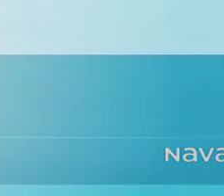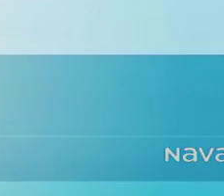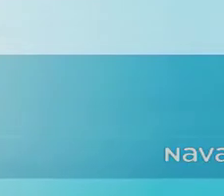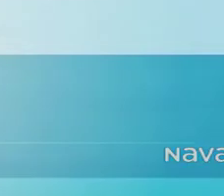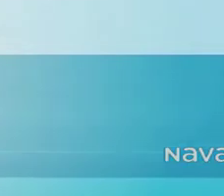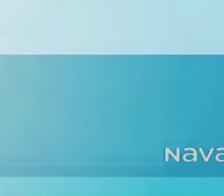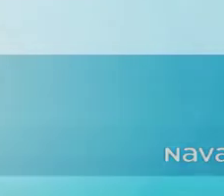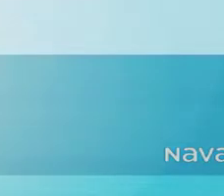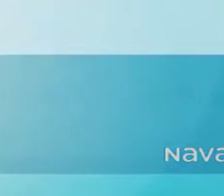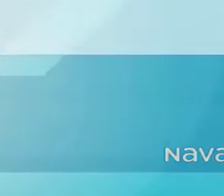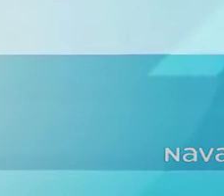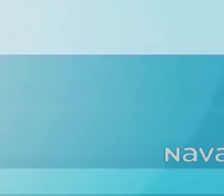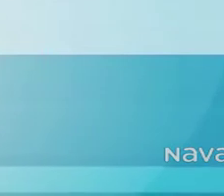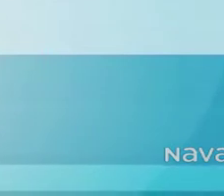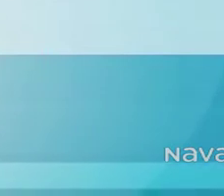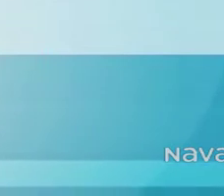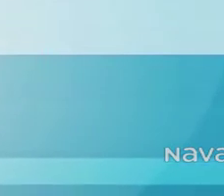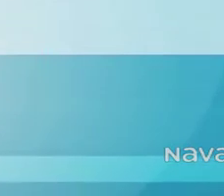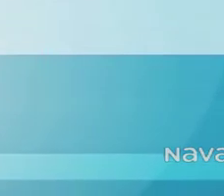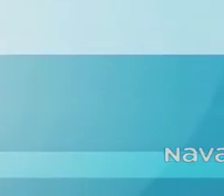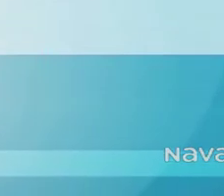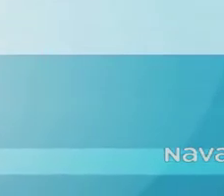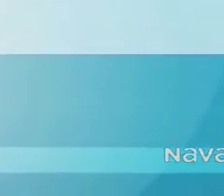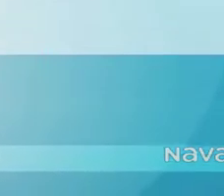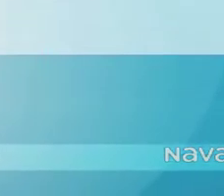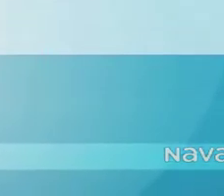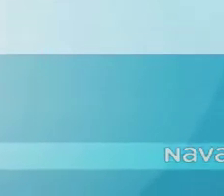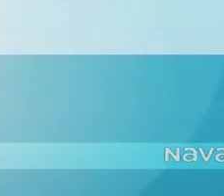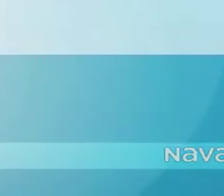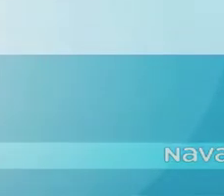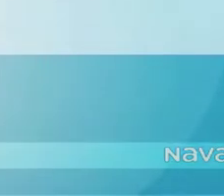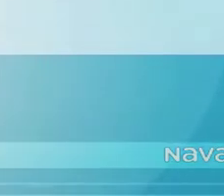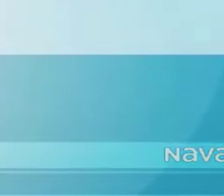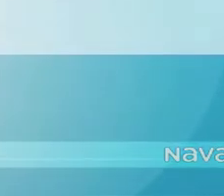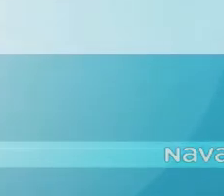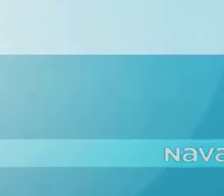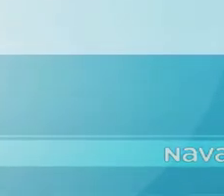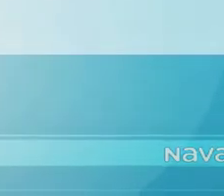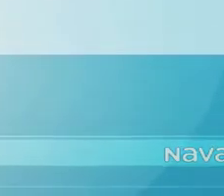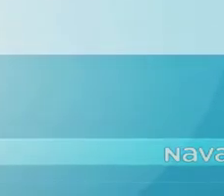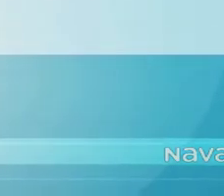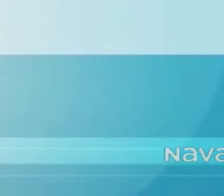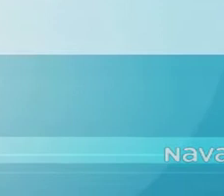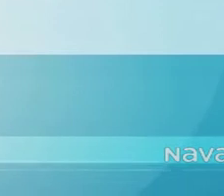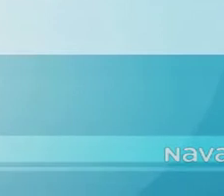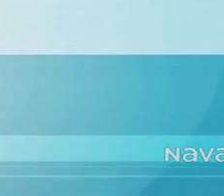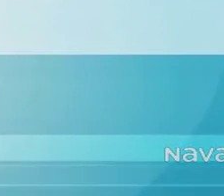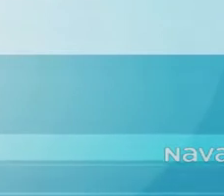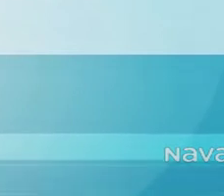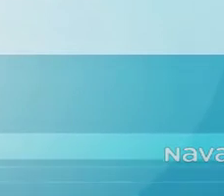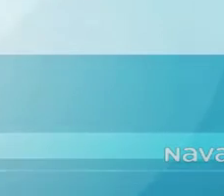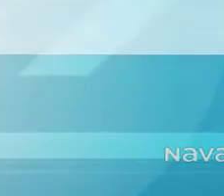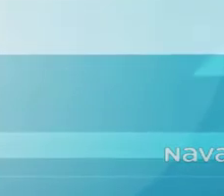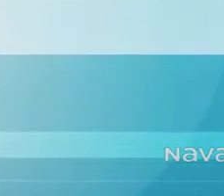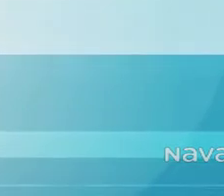Y la Asociación de Industrias Agroalimentarias con SEBRO te ofrece un curso para obtener el CAP de transportistas. Se celebrará